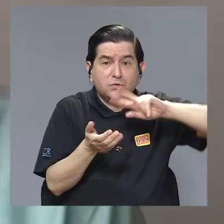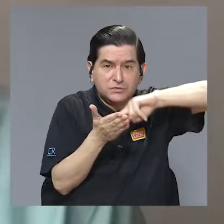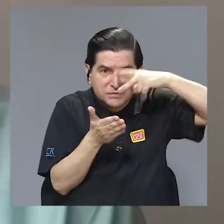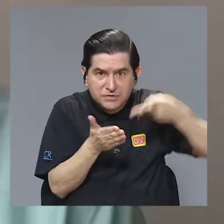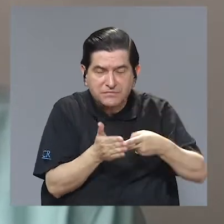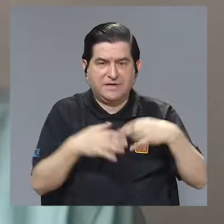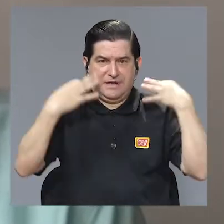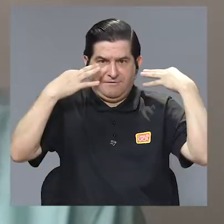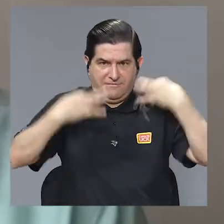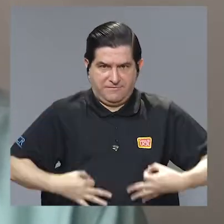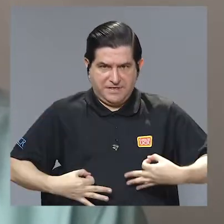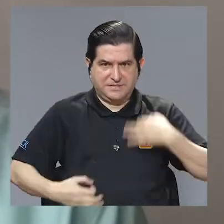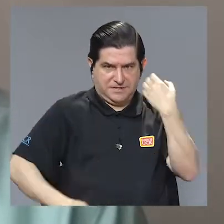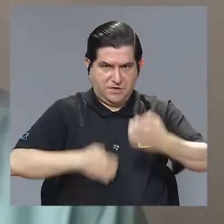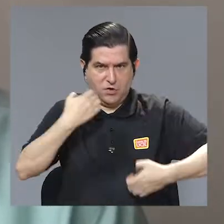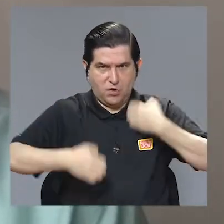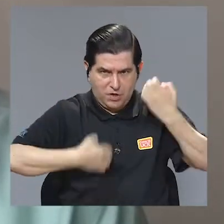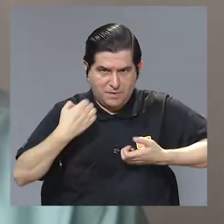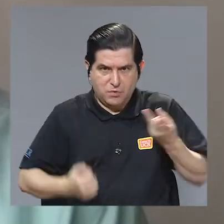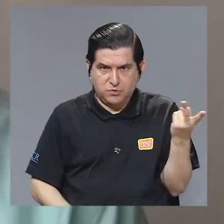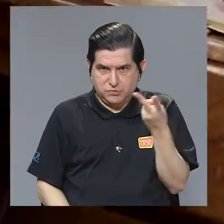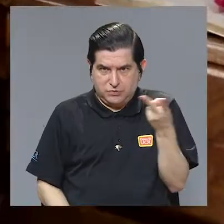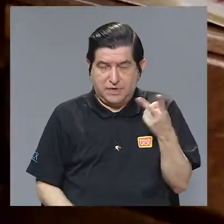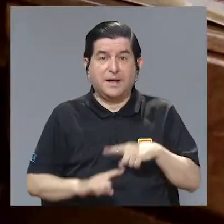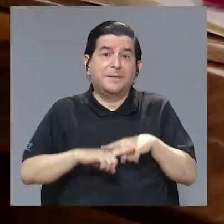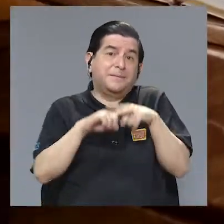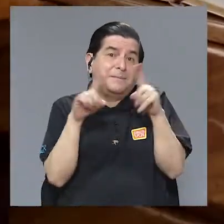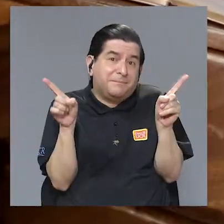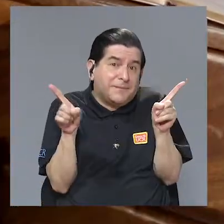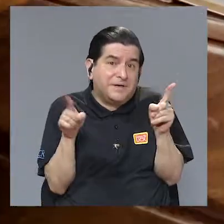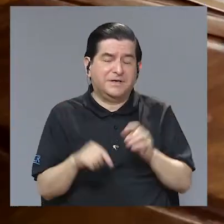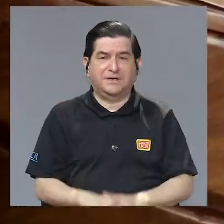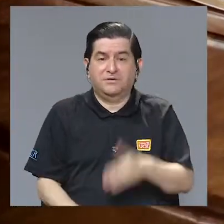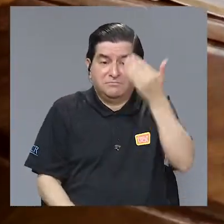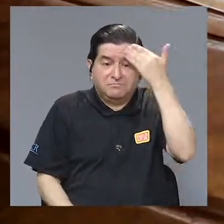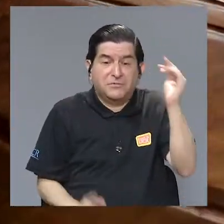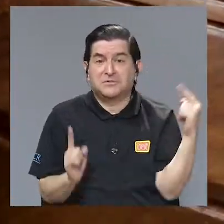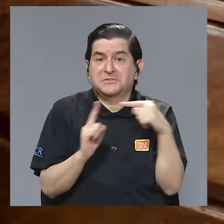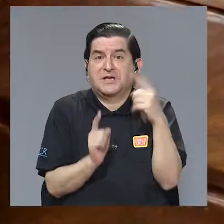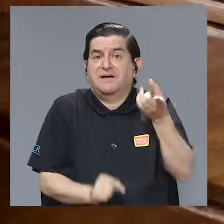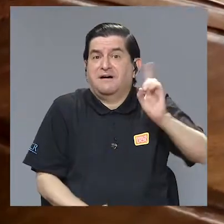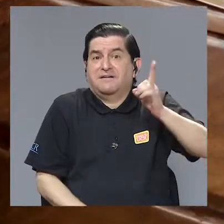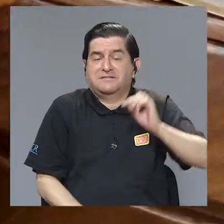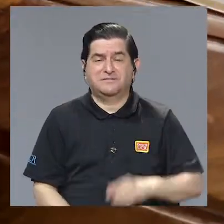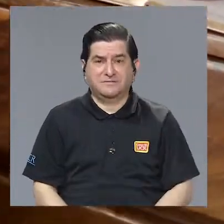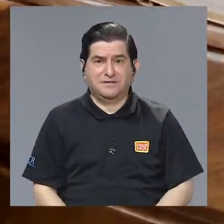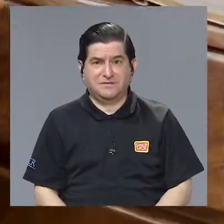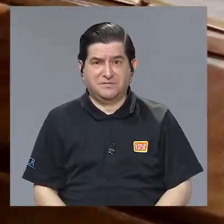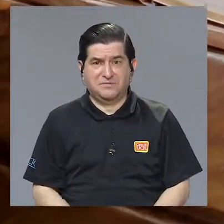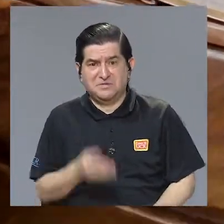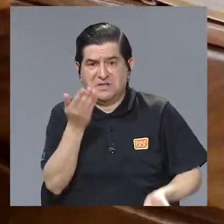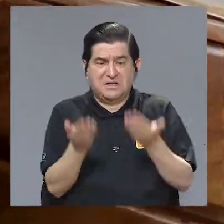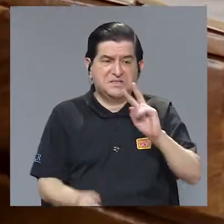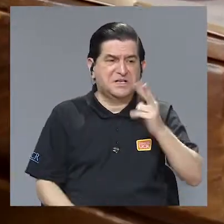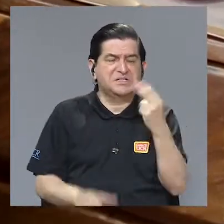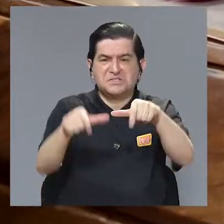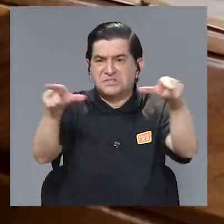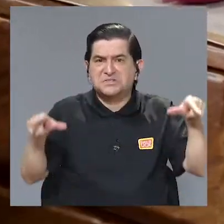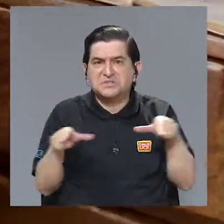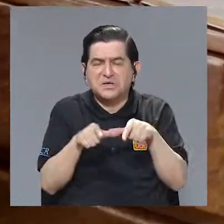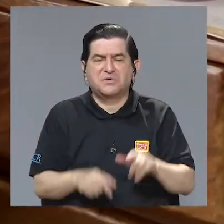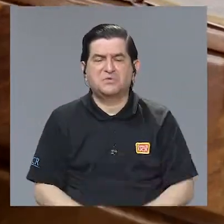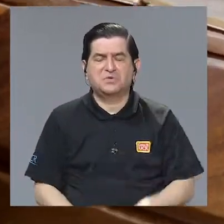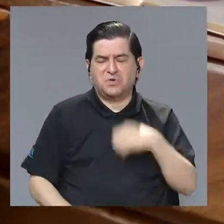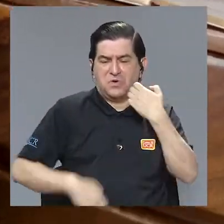abarcar tanto lo físico como lo emocional. Sin embargo, no sé hasta qué punto se ha dejado en un segundo